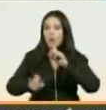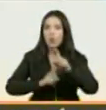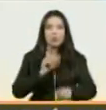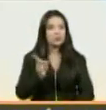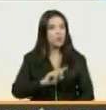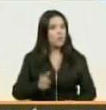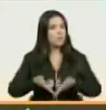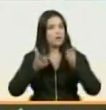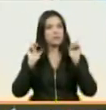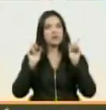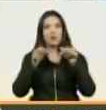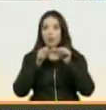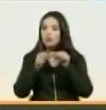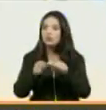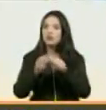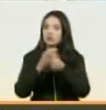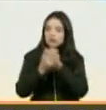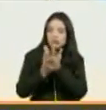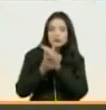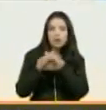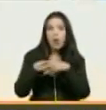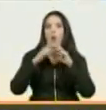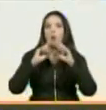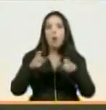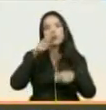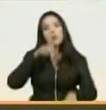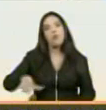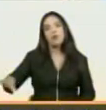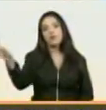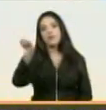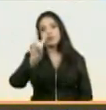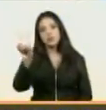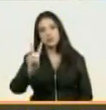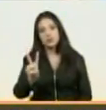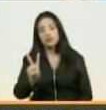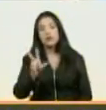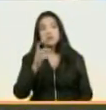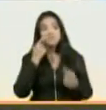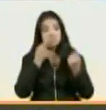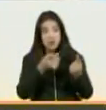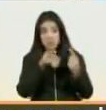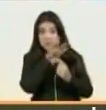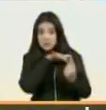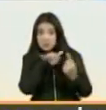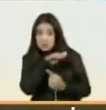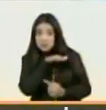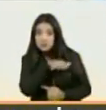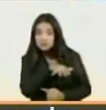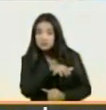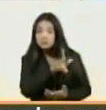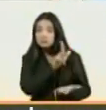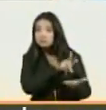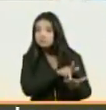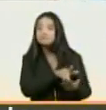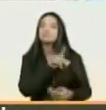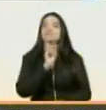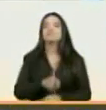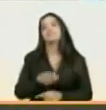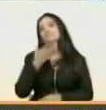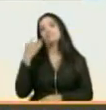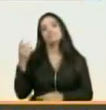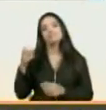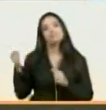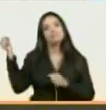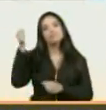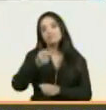permitir que se siga inoculando el odio en el pueblo venezolano. Ante esas conductas, ante esas actuaciones, debe reinar el